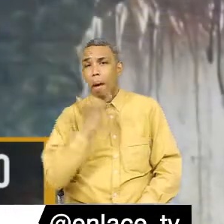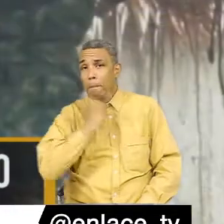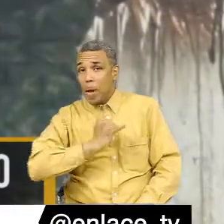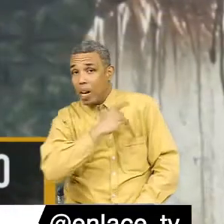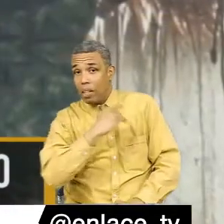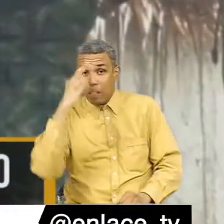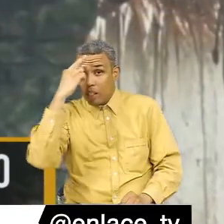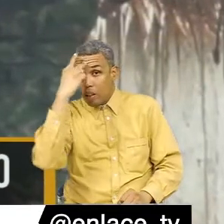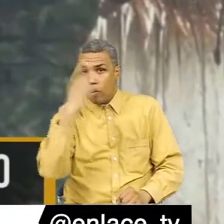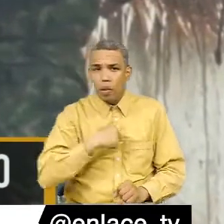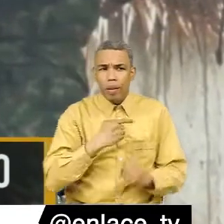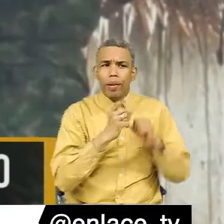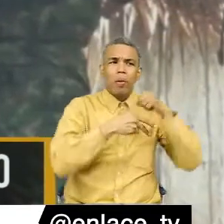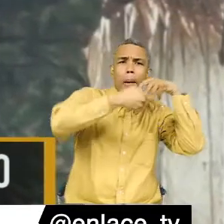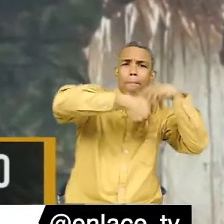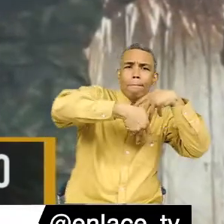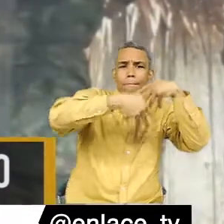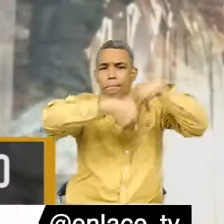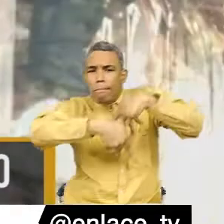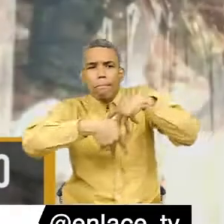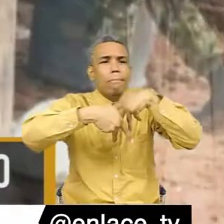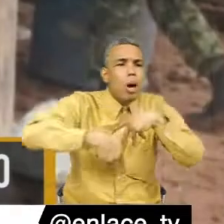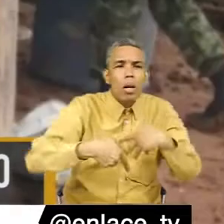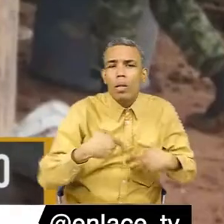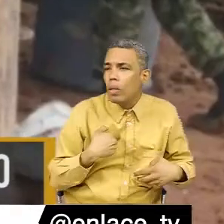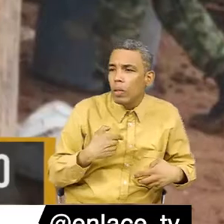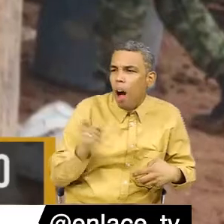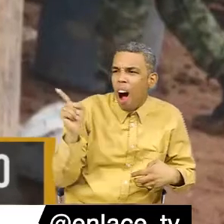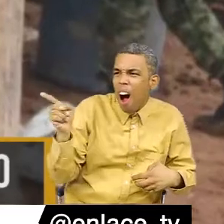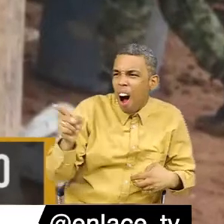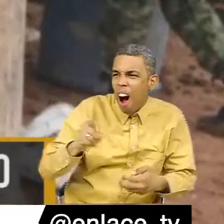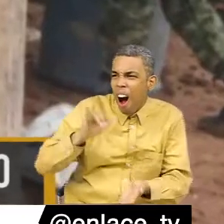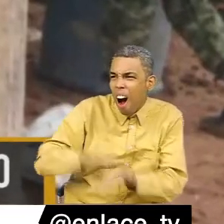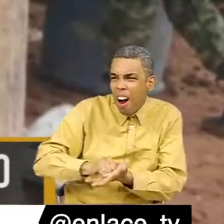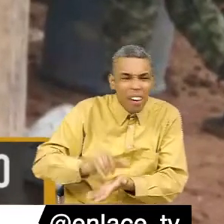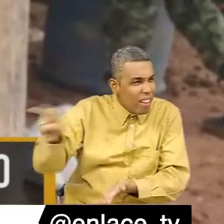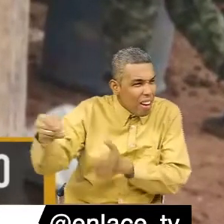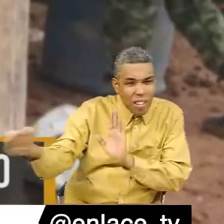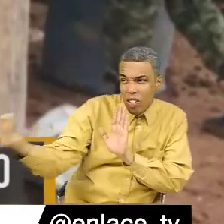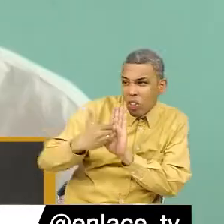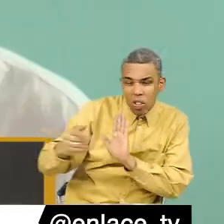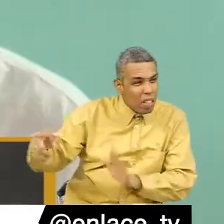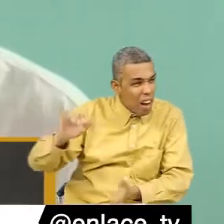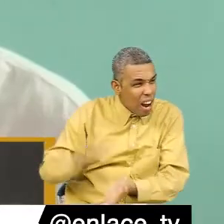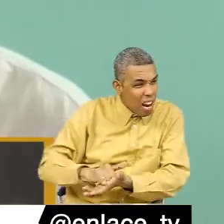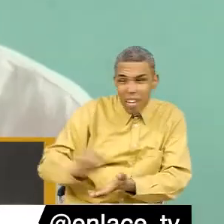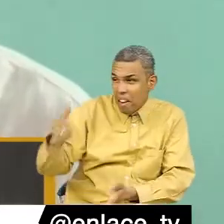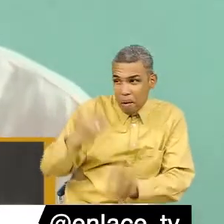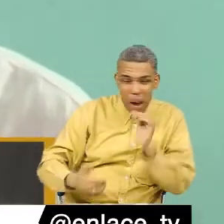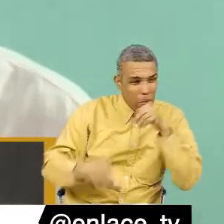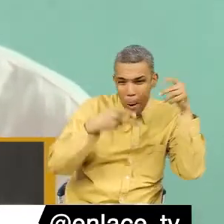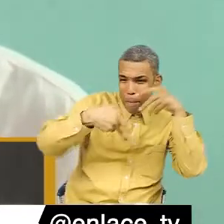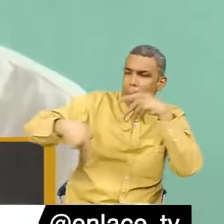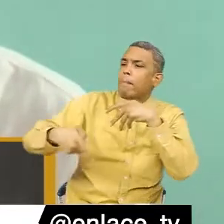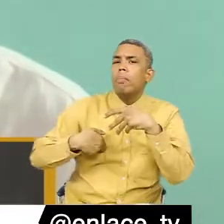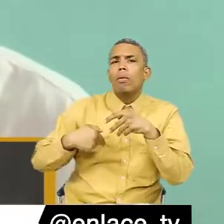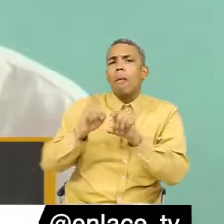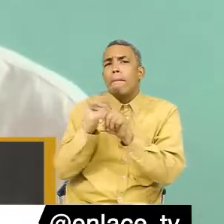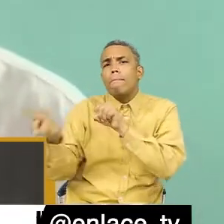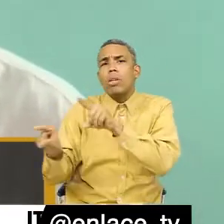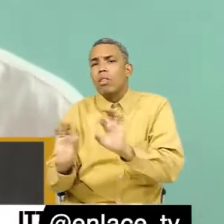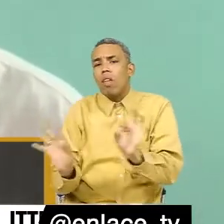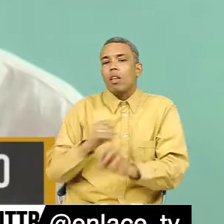guerra, las operaciones tienen que ser efectivas y eficaces contra el actor en persecución